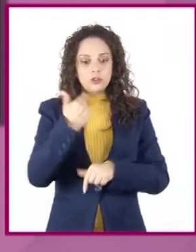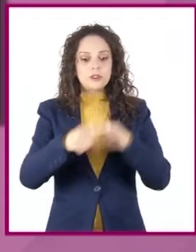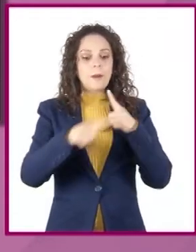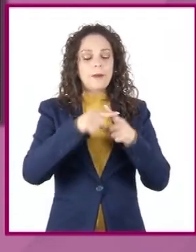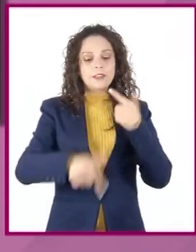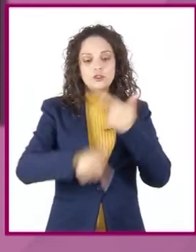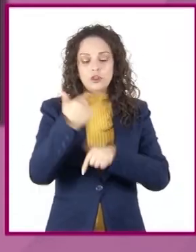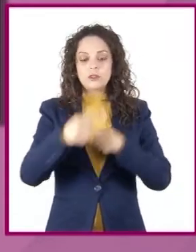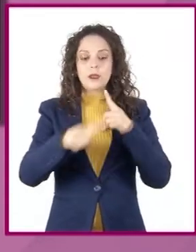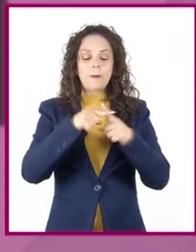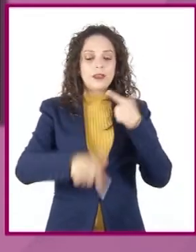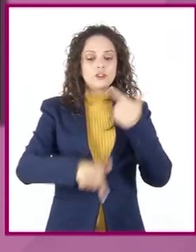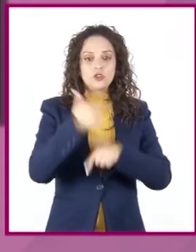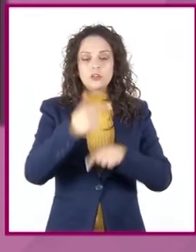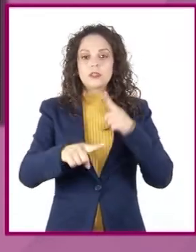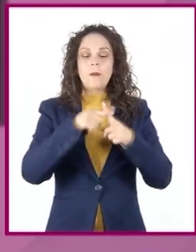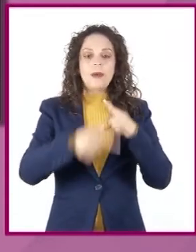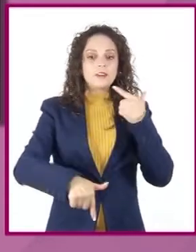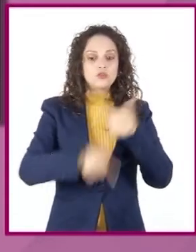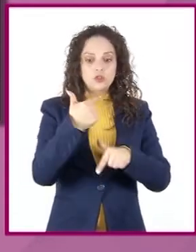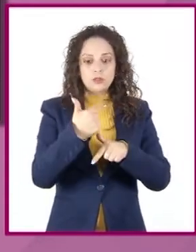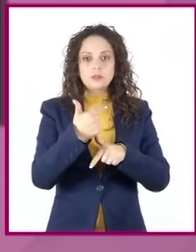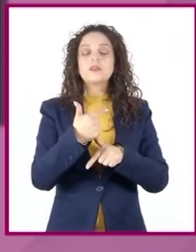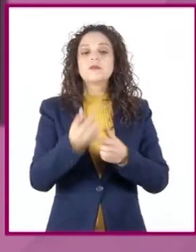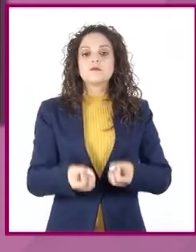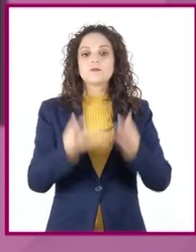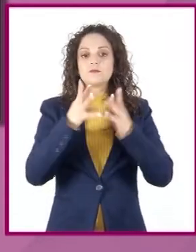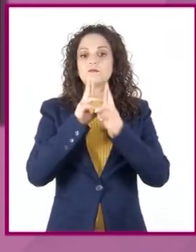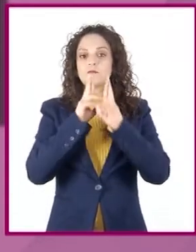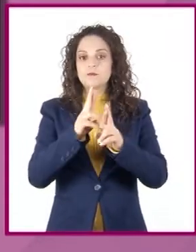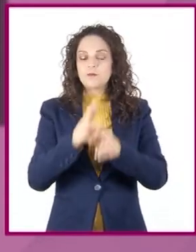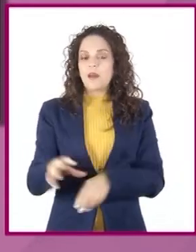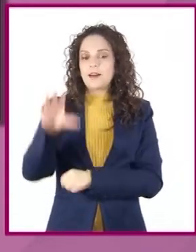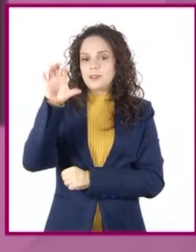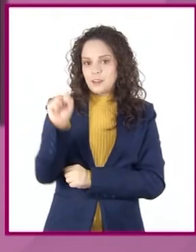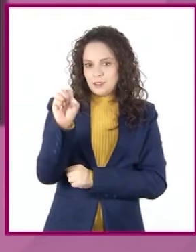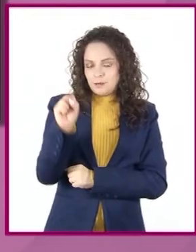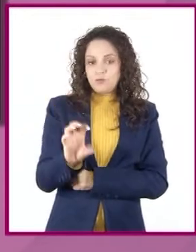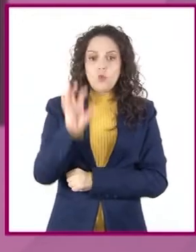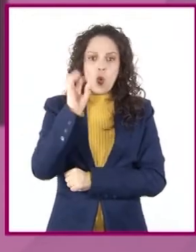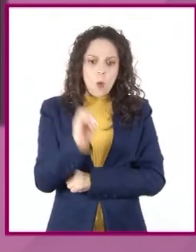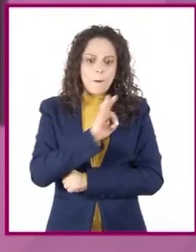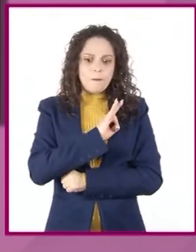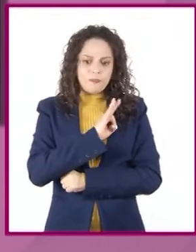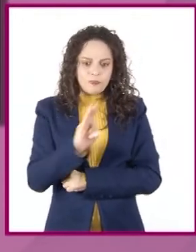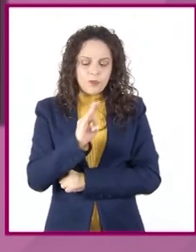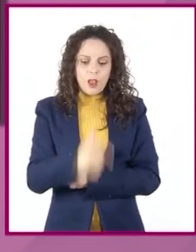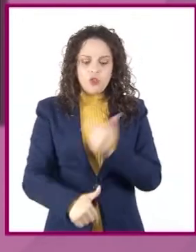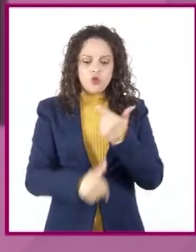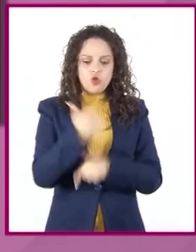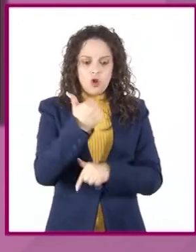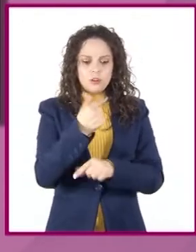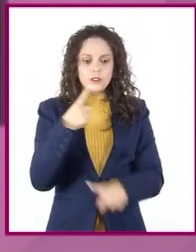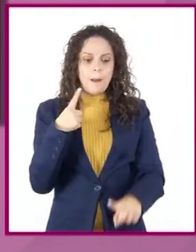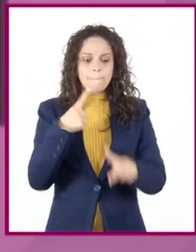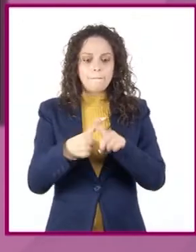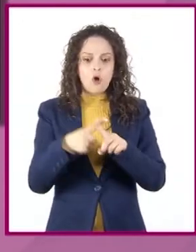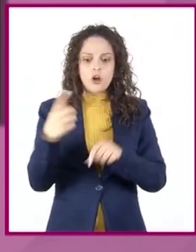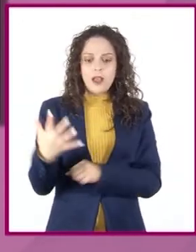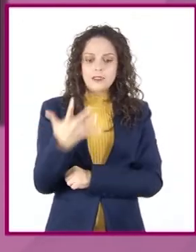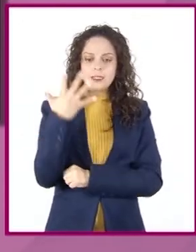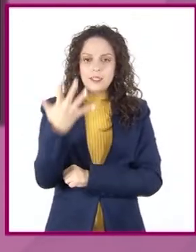12 más 12 igual a 60. O bien, multiplica los 12 cubitos de la base por